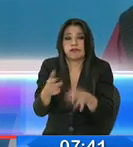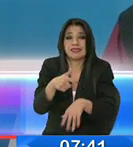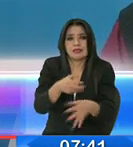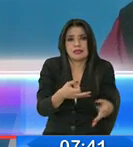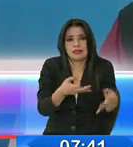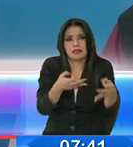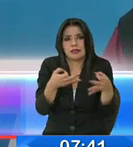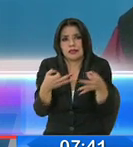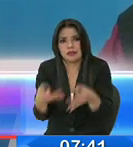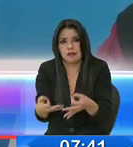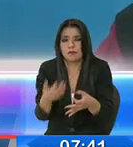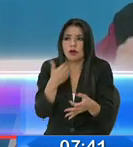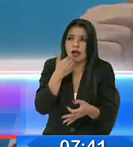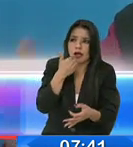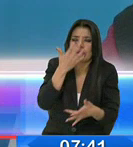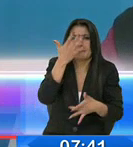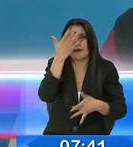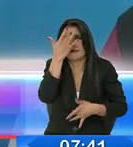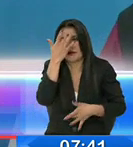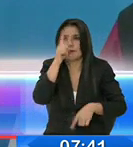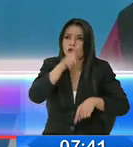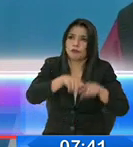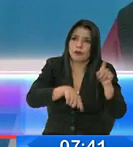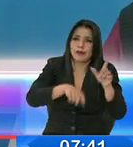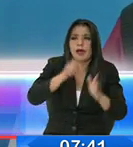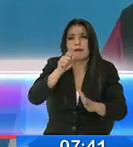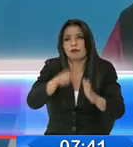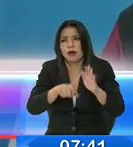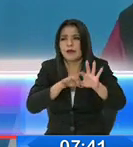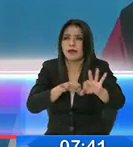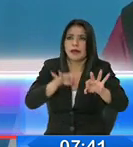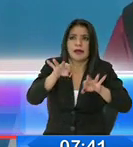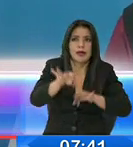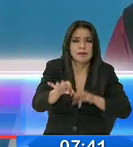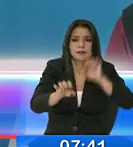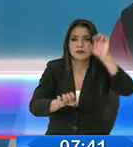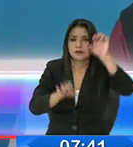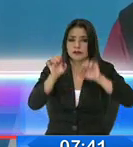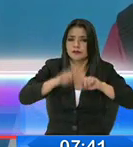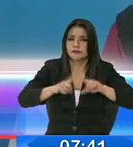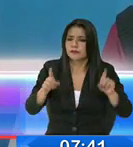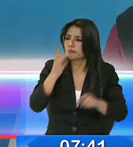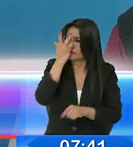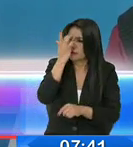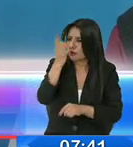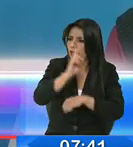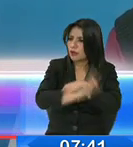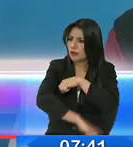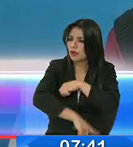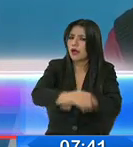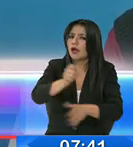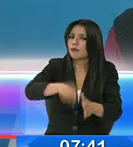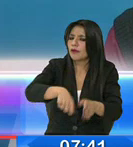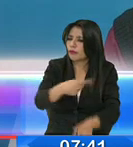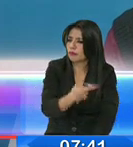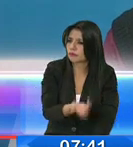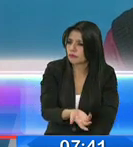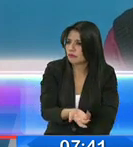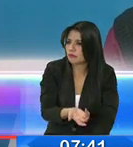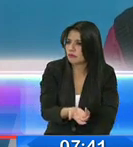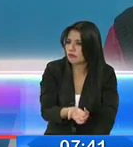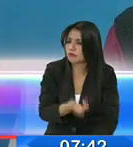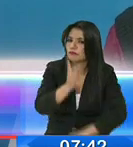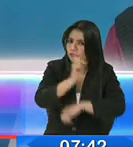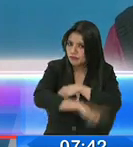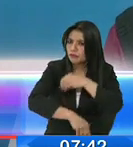argumentos que se enferman que no pueden que hay cambio de estrategia simplemente porque no se sanciona a los abogados dentro de los